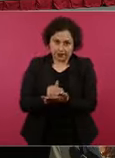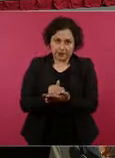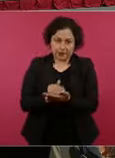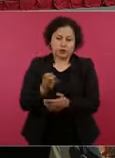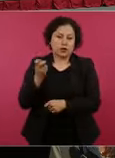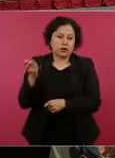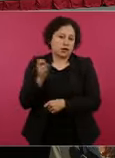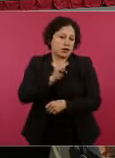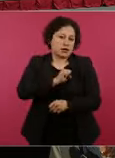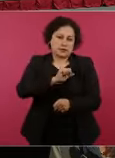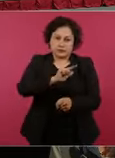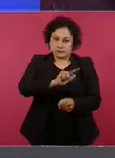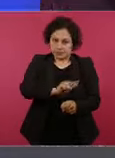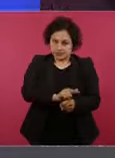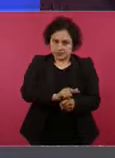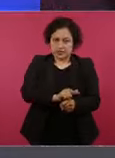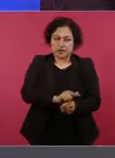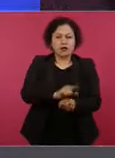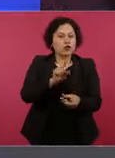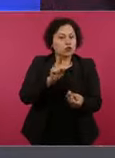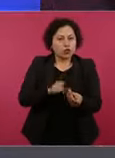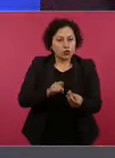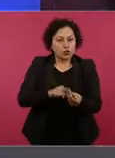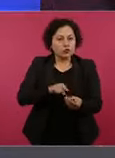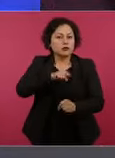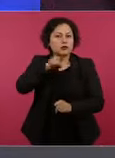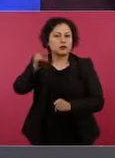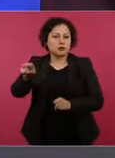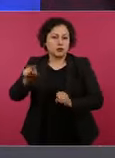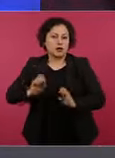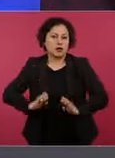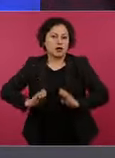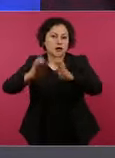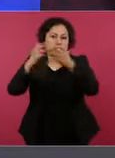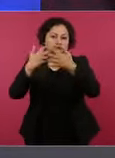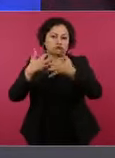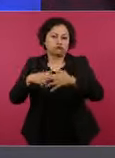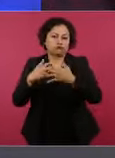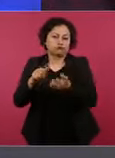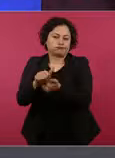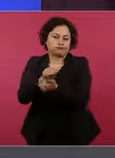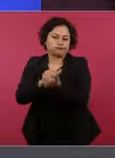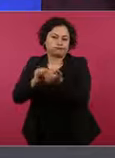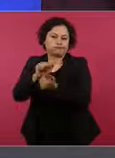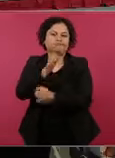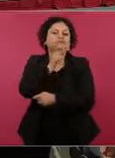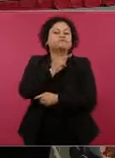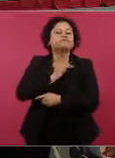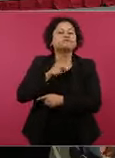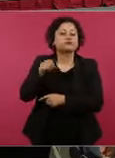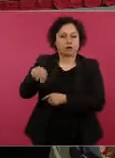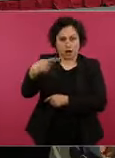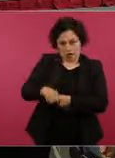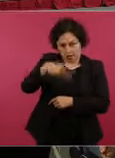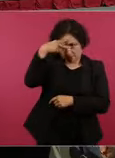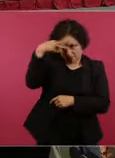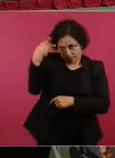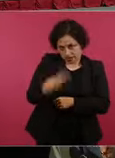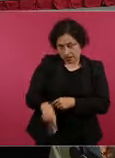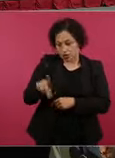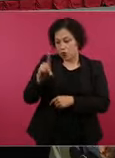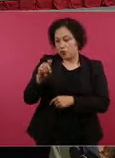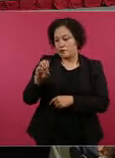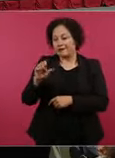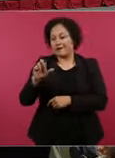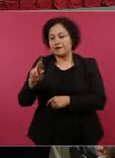se adquirió, que es de México, la refinería Deer Park de